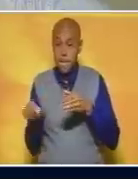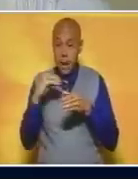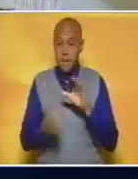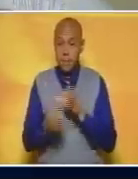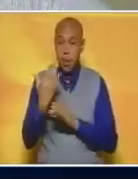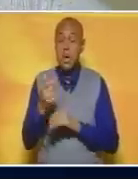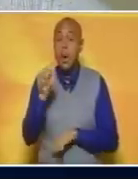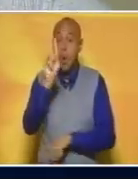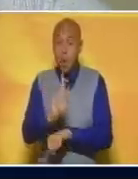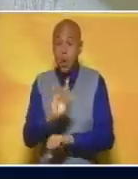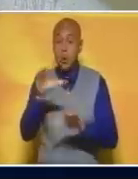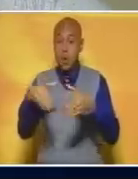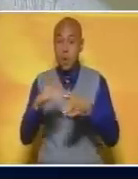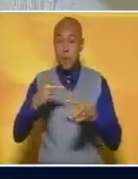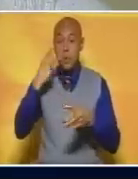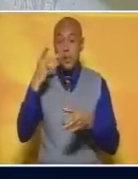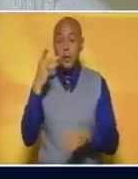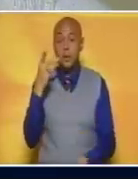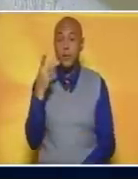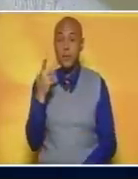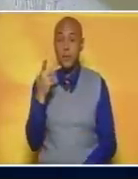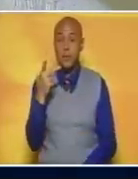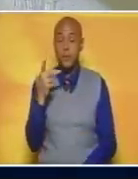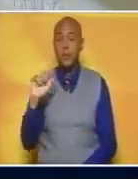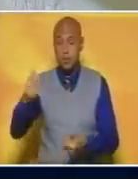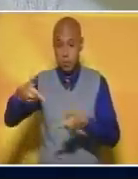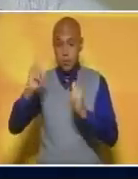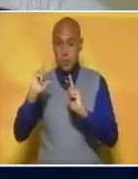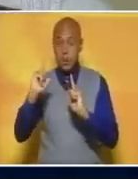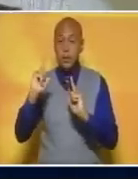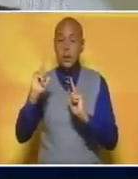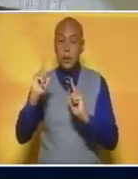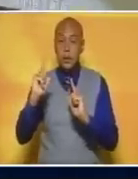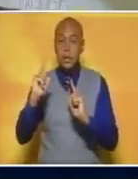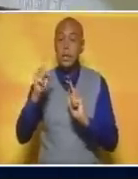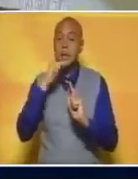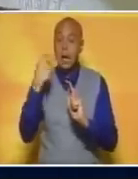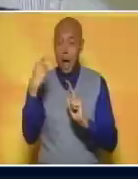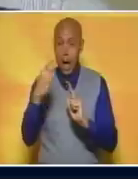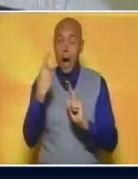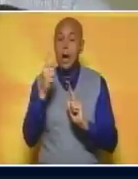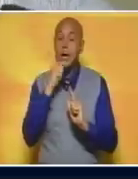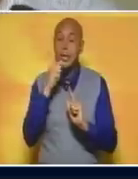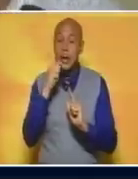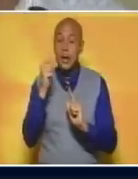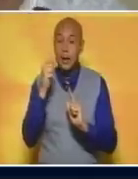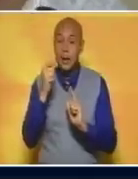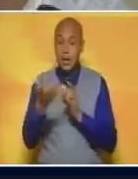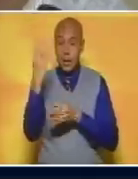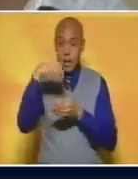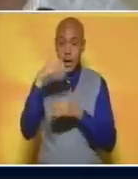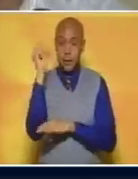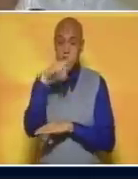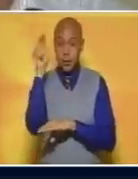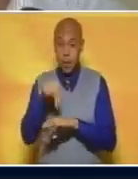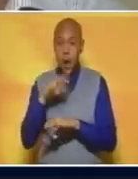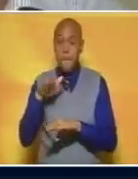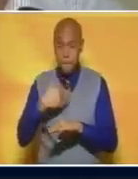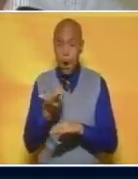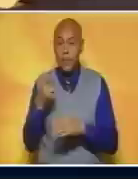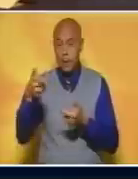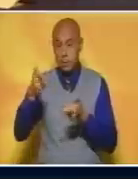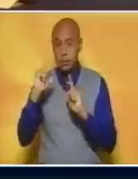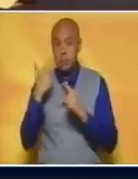Solo los partidos políticos van a poder, que tienen representación con diputados en la Asamblea Nacional, van a poder discutir